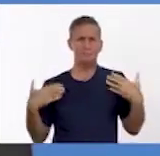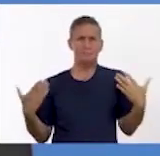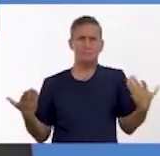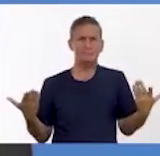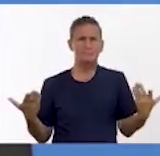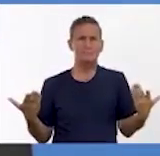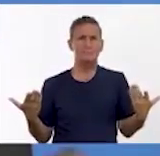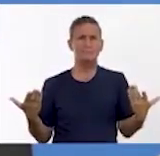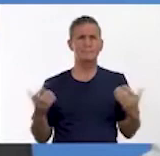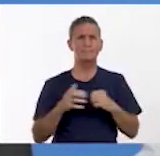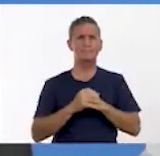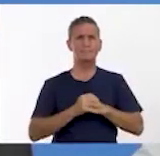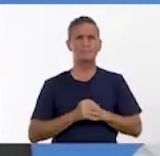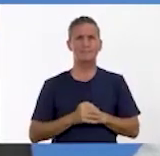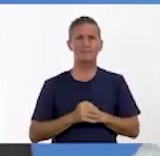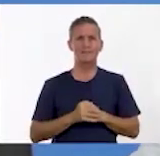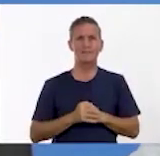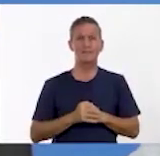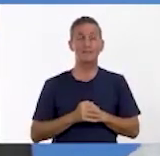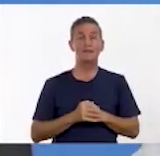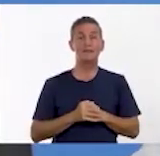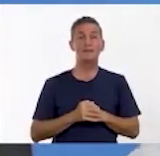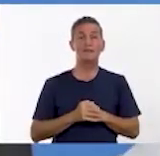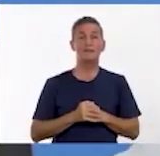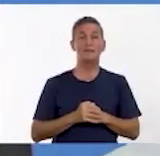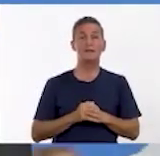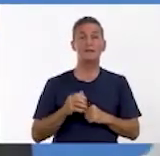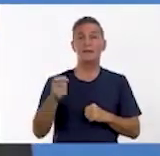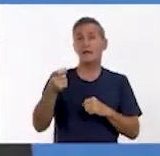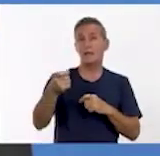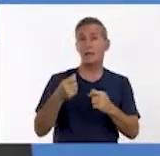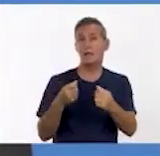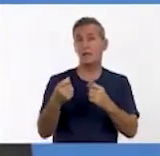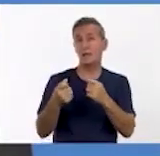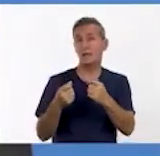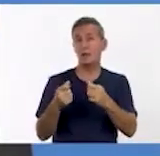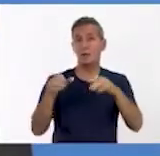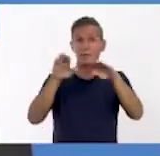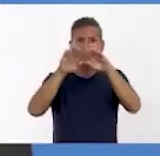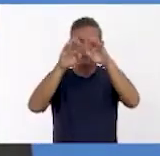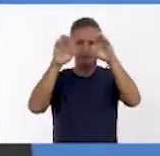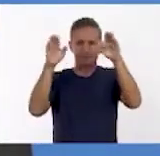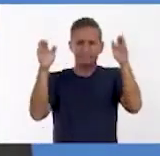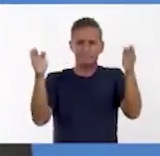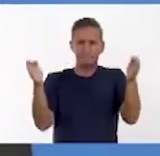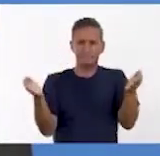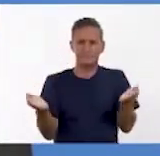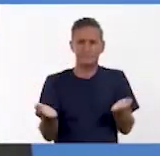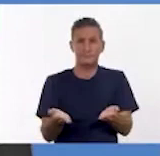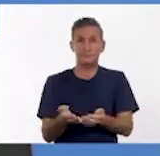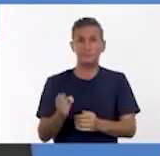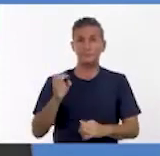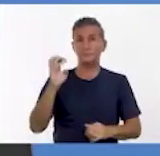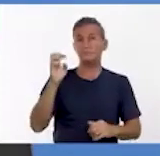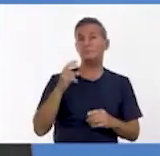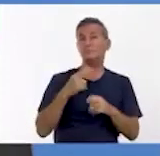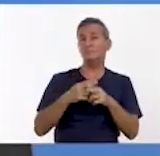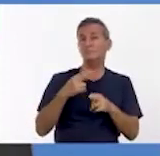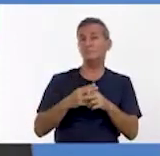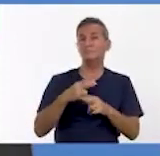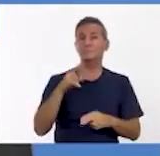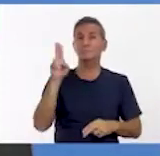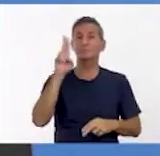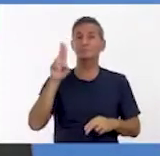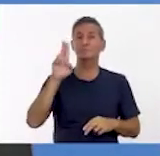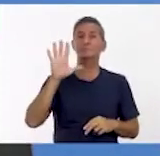objetivos relacionados con la economía mundial, que es el nombre de la